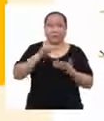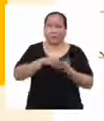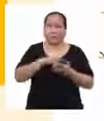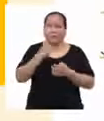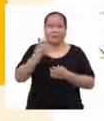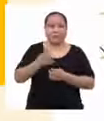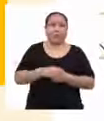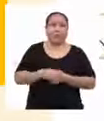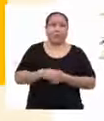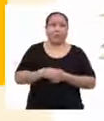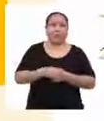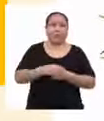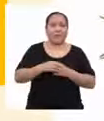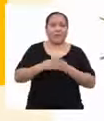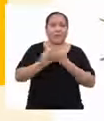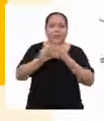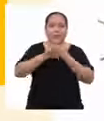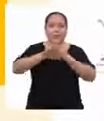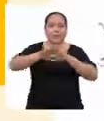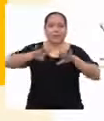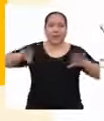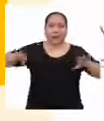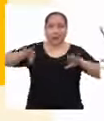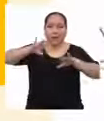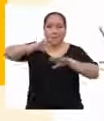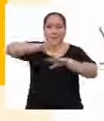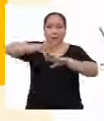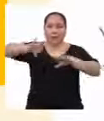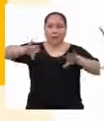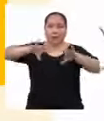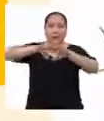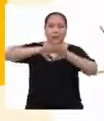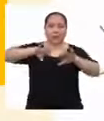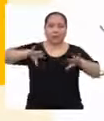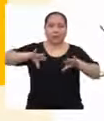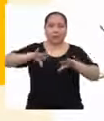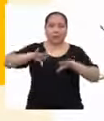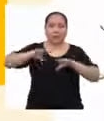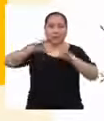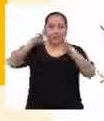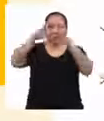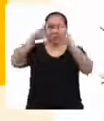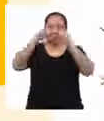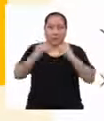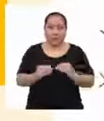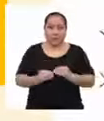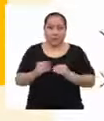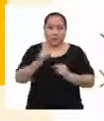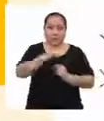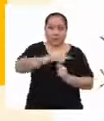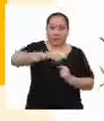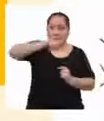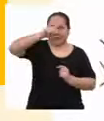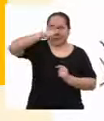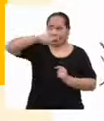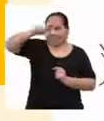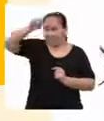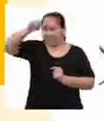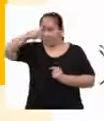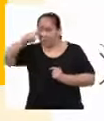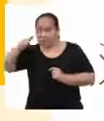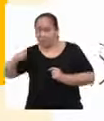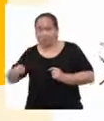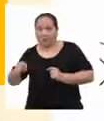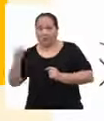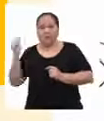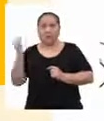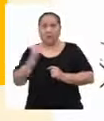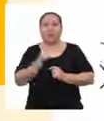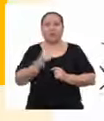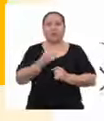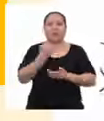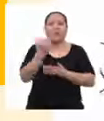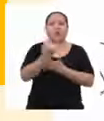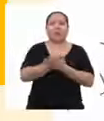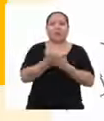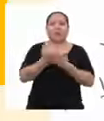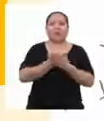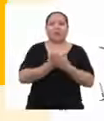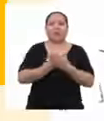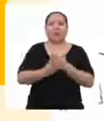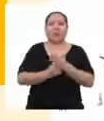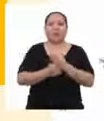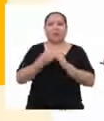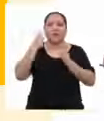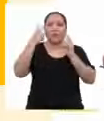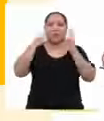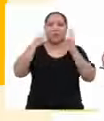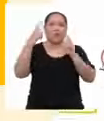Si separamos a nuestro polígono de frecuencias de nuestro histograma de frecuencias, vamos a tener un gráfico que permite